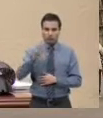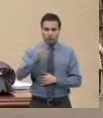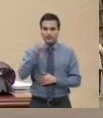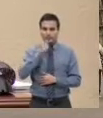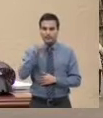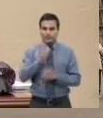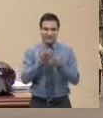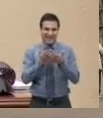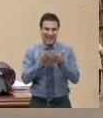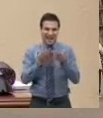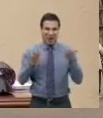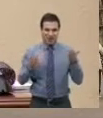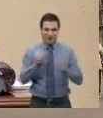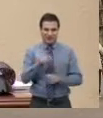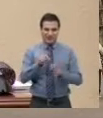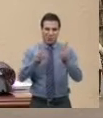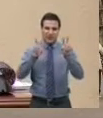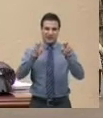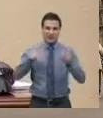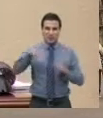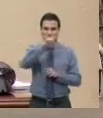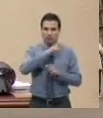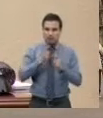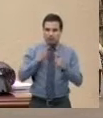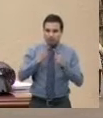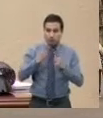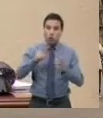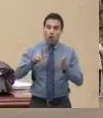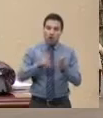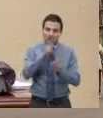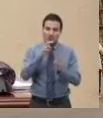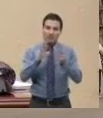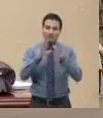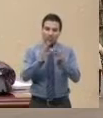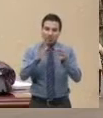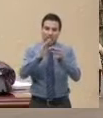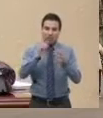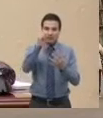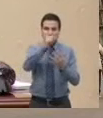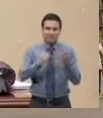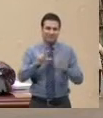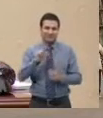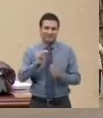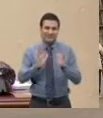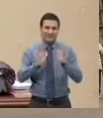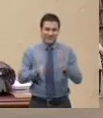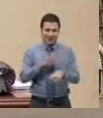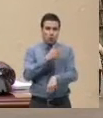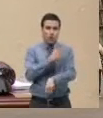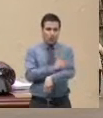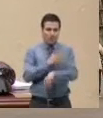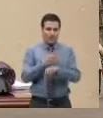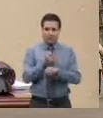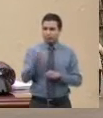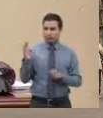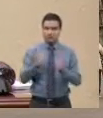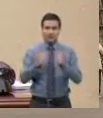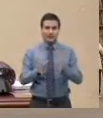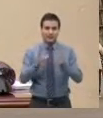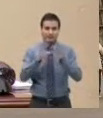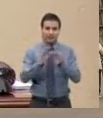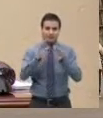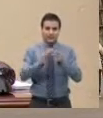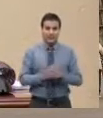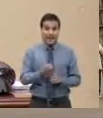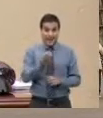ahora estamos deliberando y que ya no comentaré en sus detalles, pues mis colegas lo han hecho con suficiencia, es el caso de